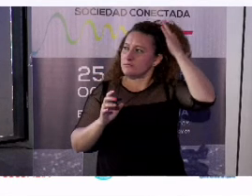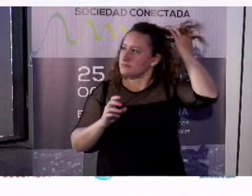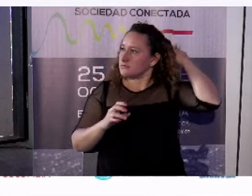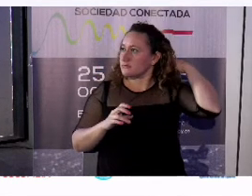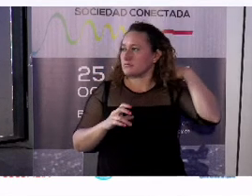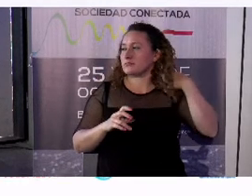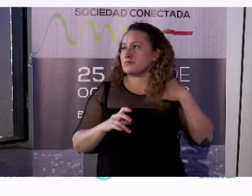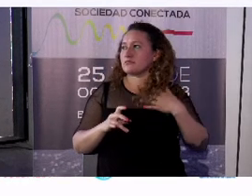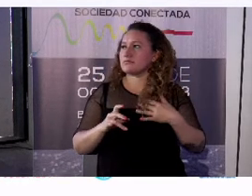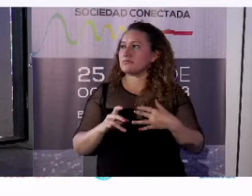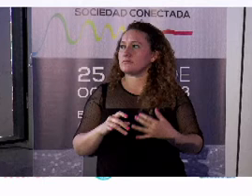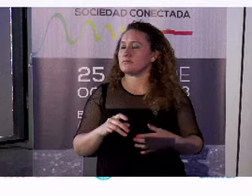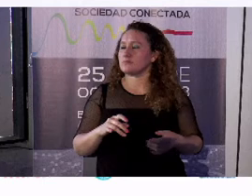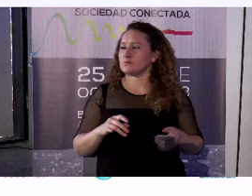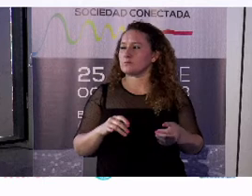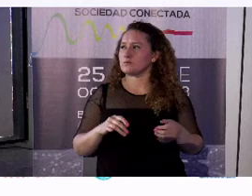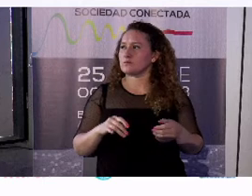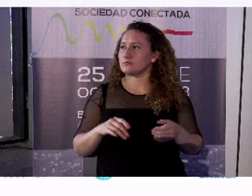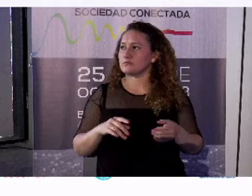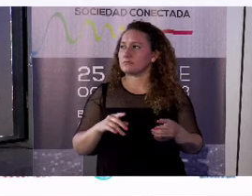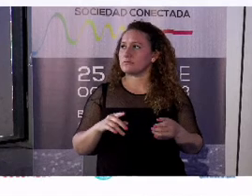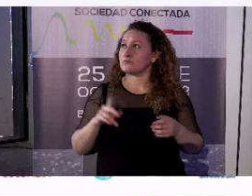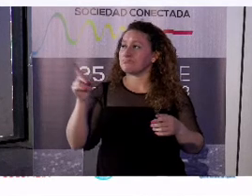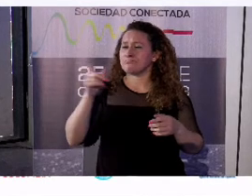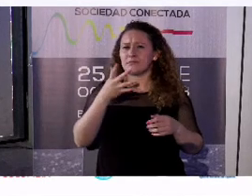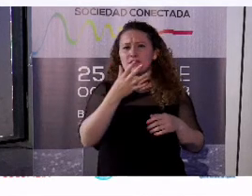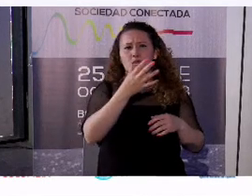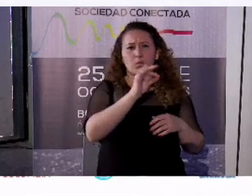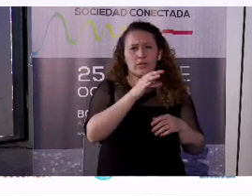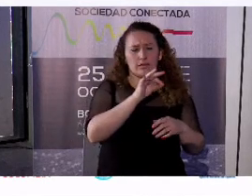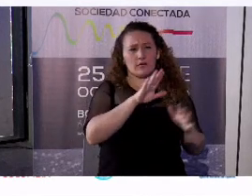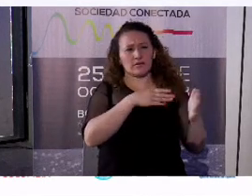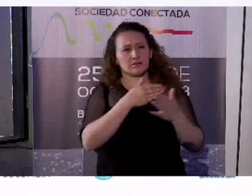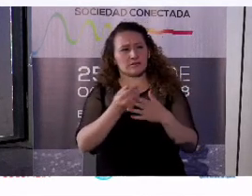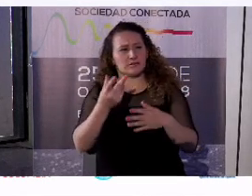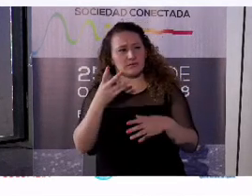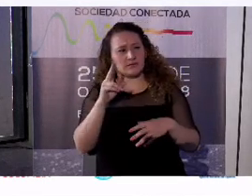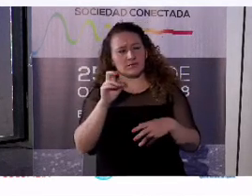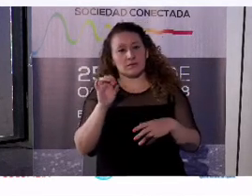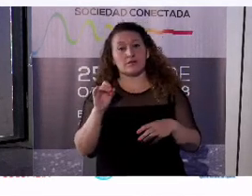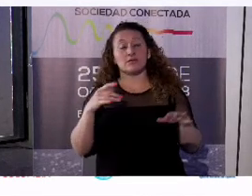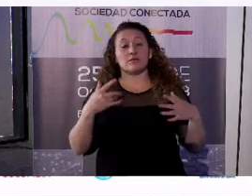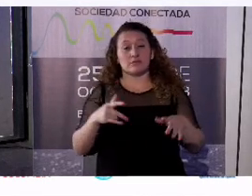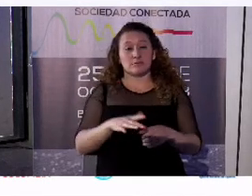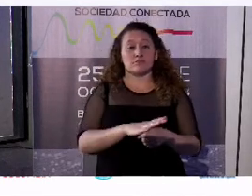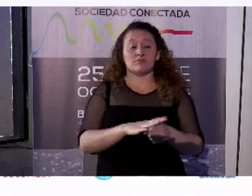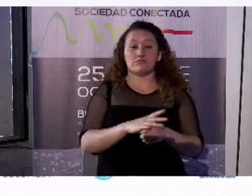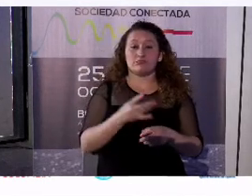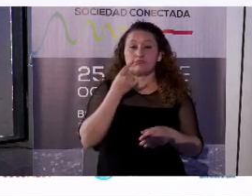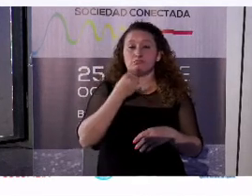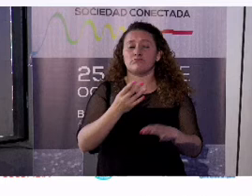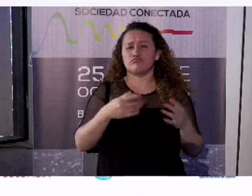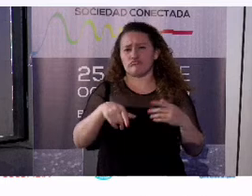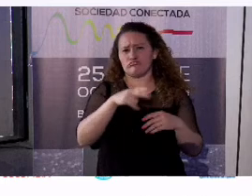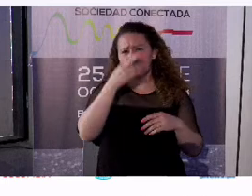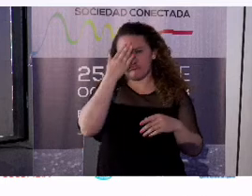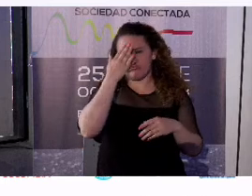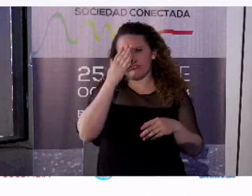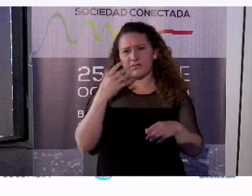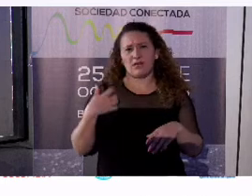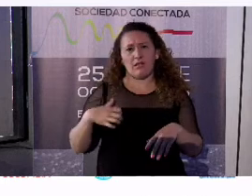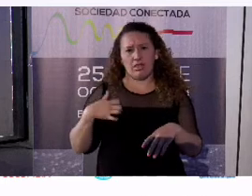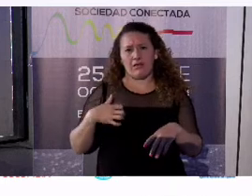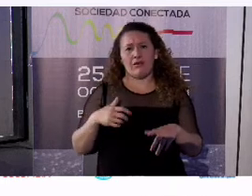interferencias bueno el espectro 450 470 es un caso interesante pues la Argentina como ustedes saben es un país muy grande y